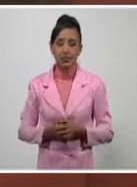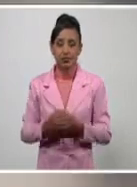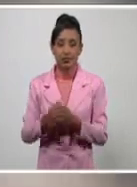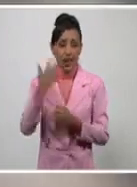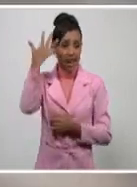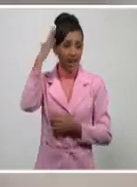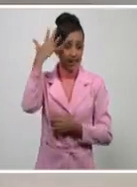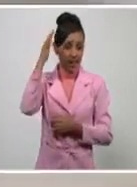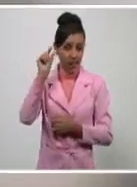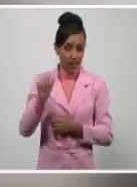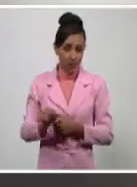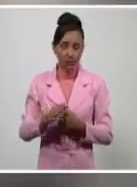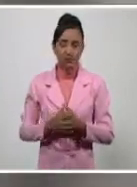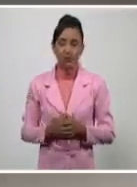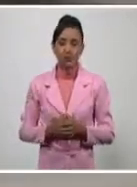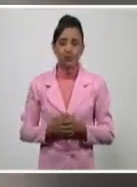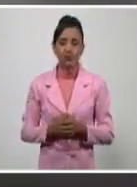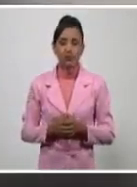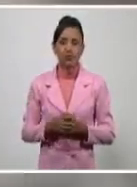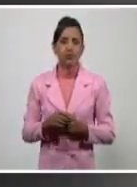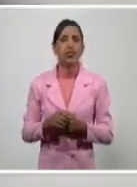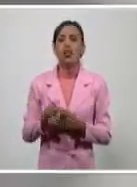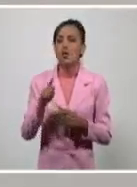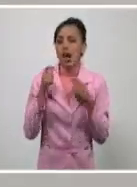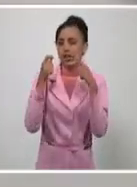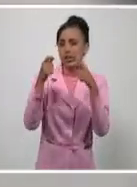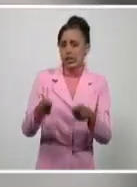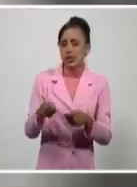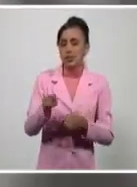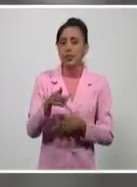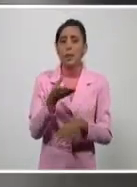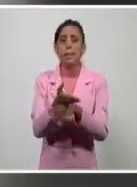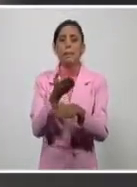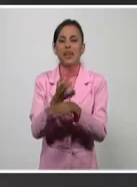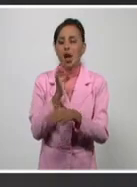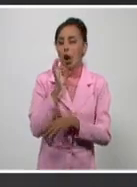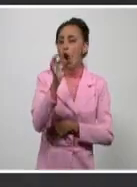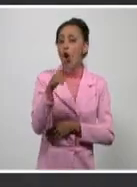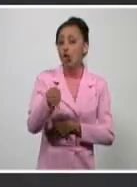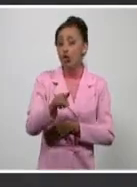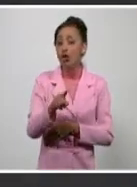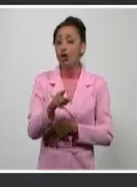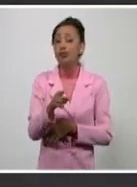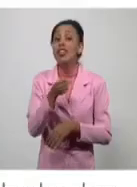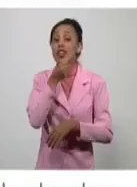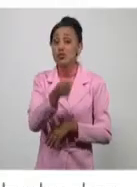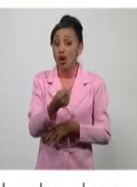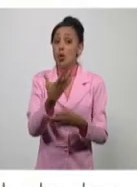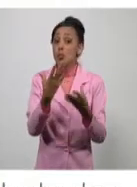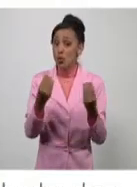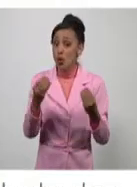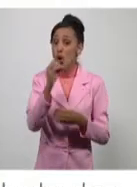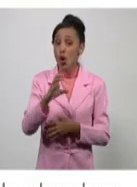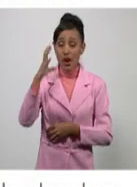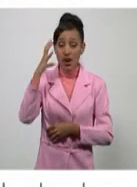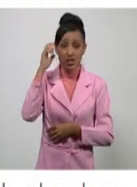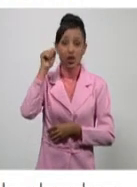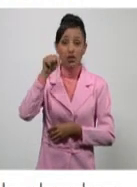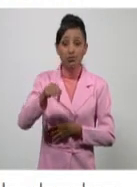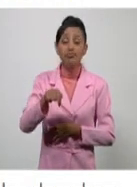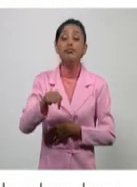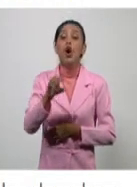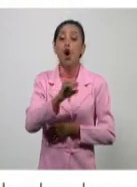extranjeros, ¿no? La difamación, la imposición de condiciones y la incitación al odio, denunciadas por no pocas instituciones, organizaciones y